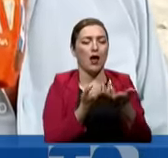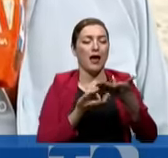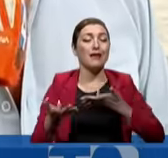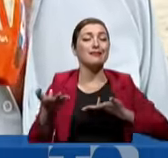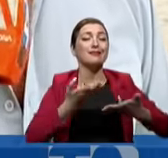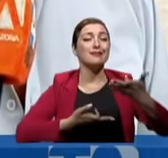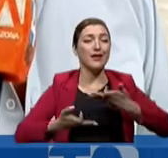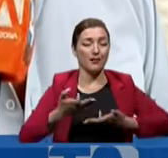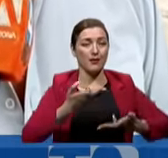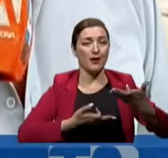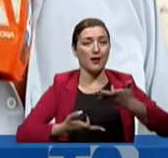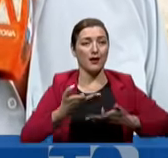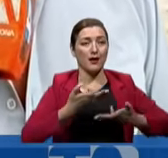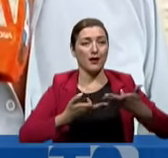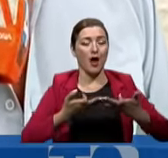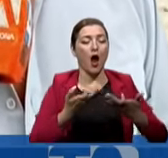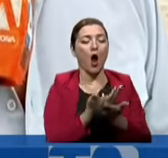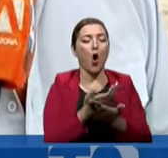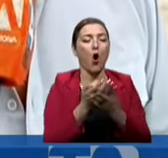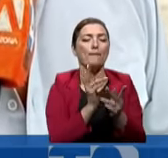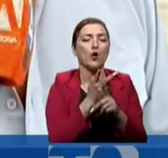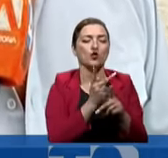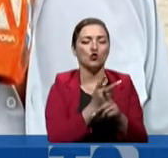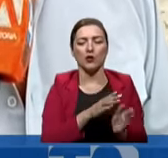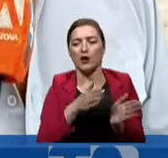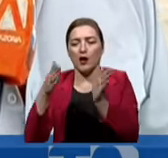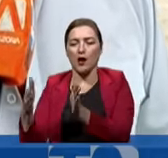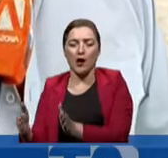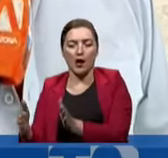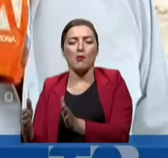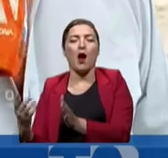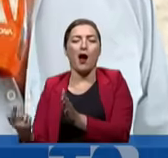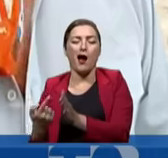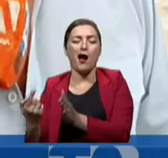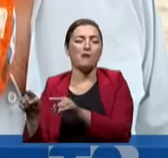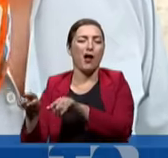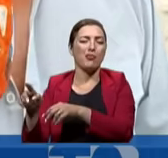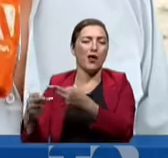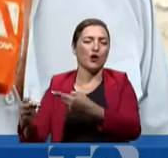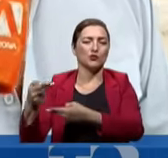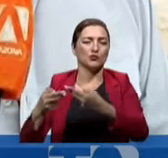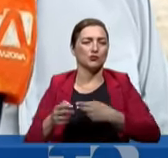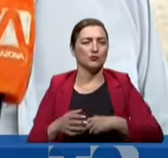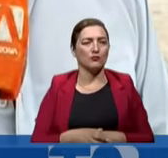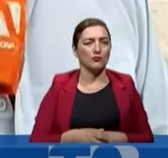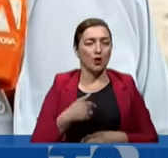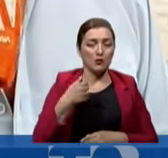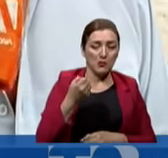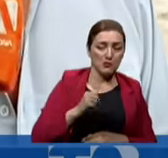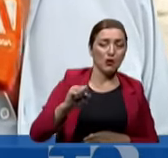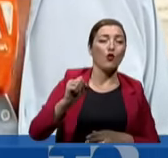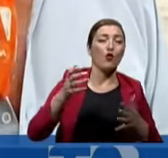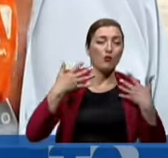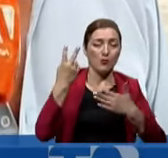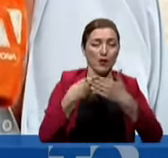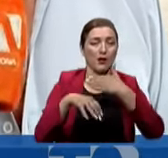tiendita de abarrotes y al lado tenía una jugueterita. Pero cuando yo me iba a ir a Guayaquil a volver